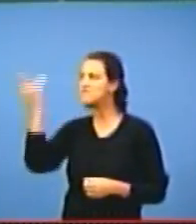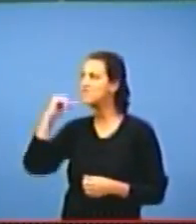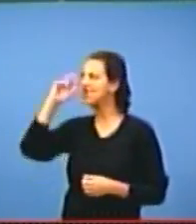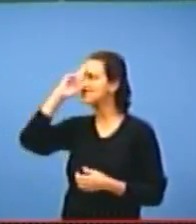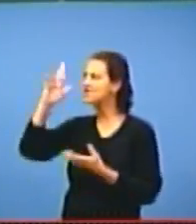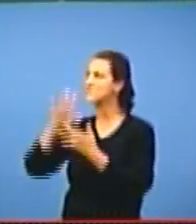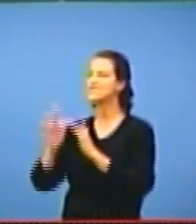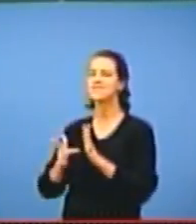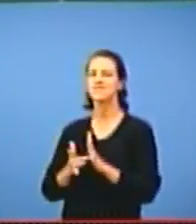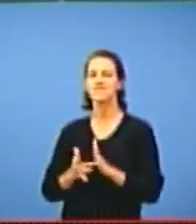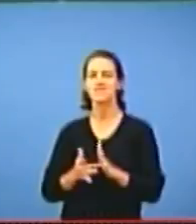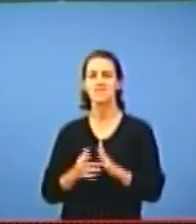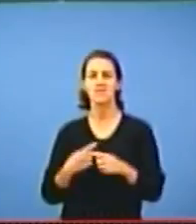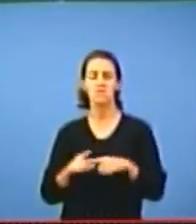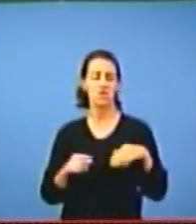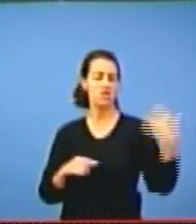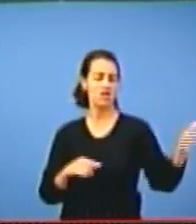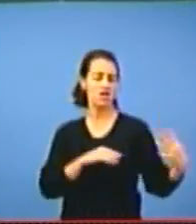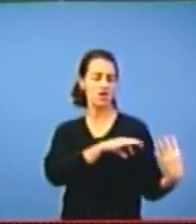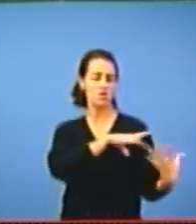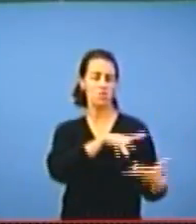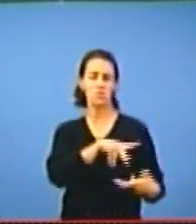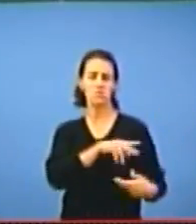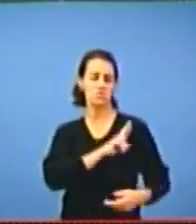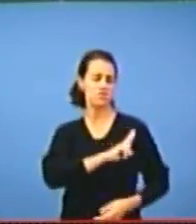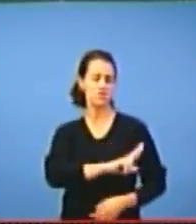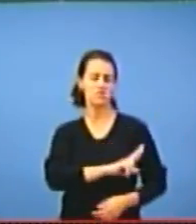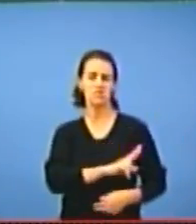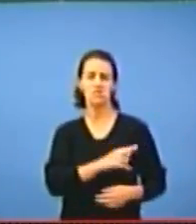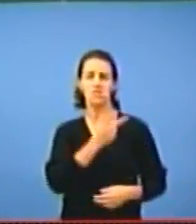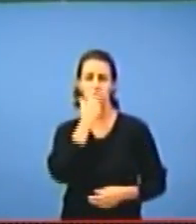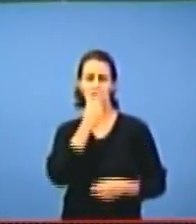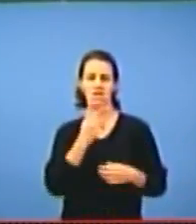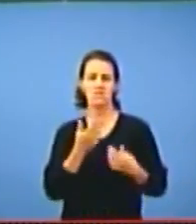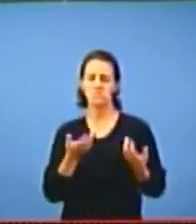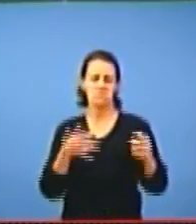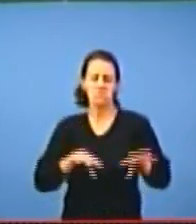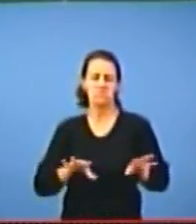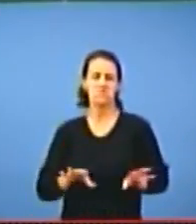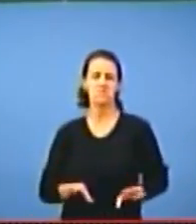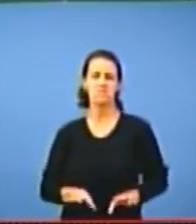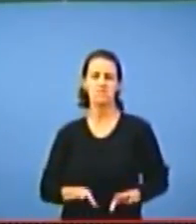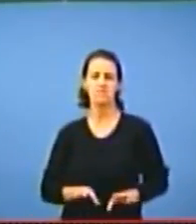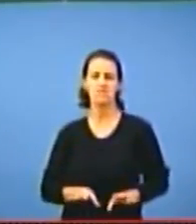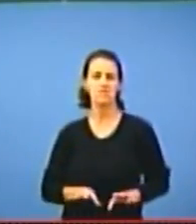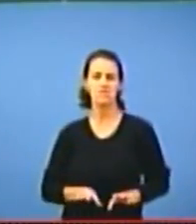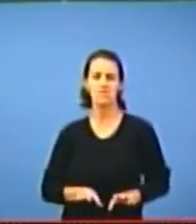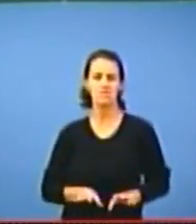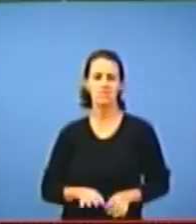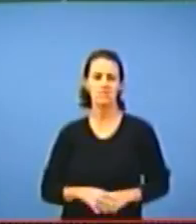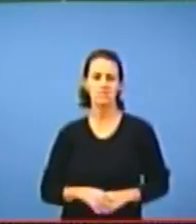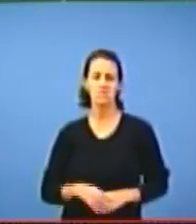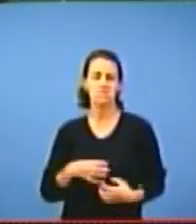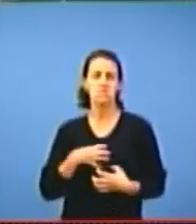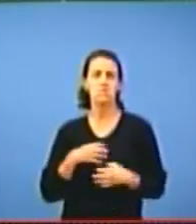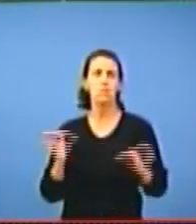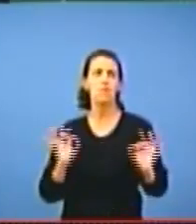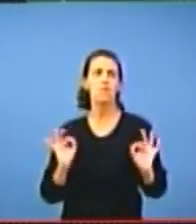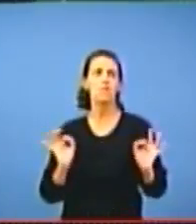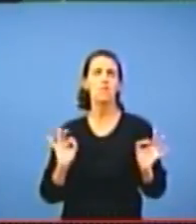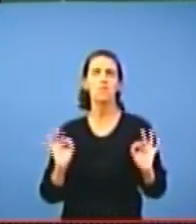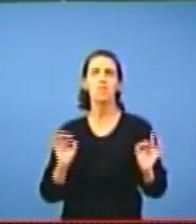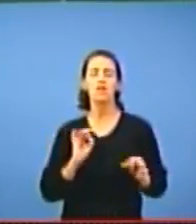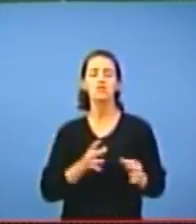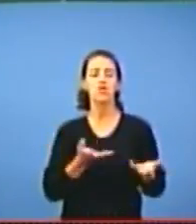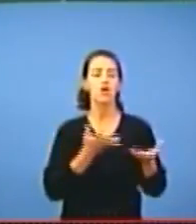Jesús. Pero allá afuera hay un evangelio que ya no quiere esto. Es el pastor dice aquí. Es anestesia para el hombre. Para